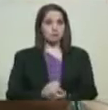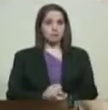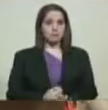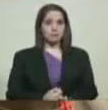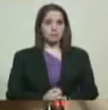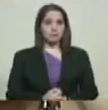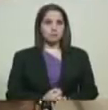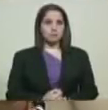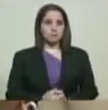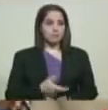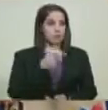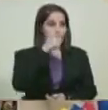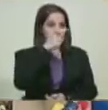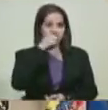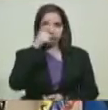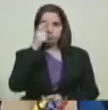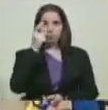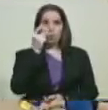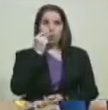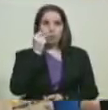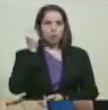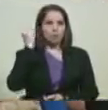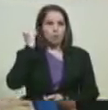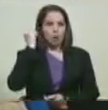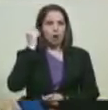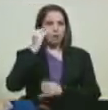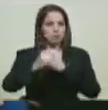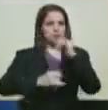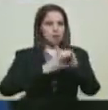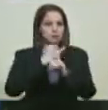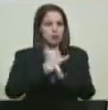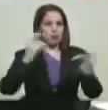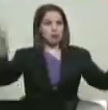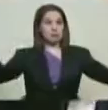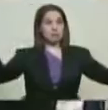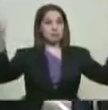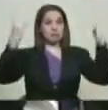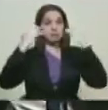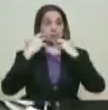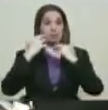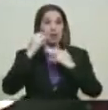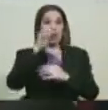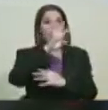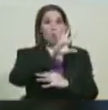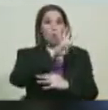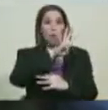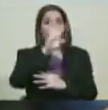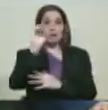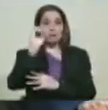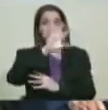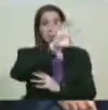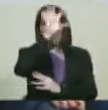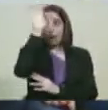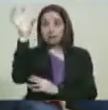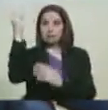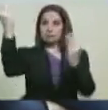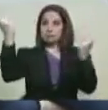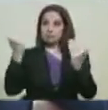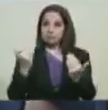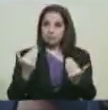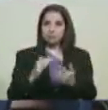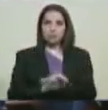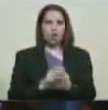y observadoras que vienen de más de 40 países y